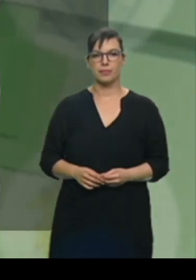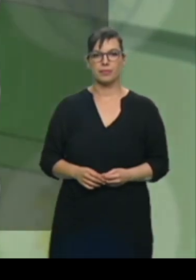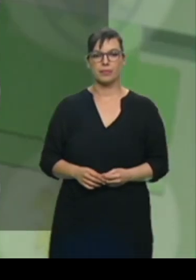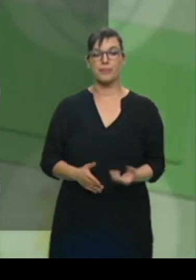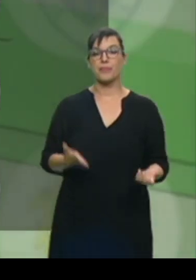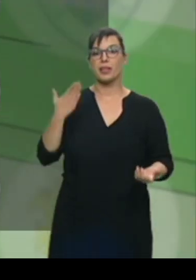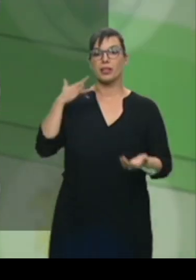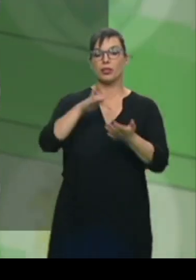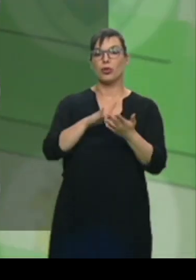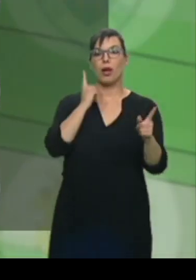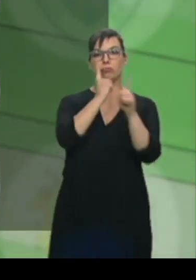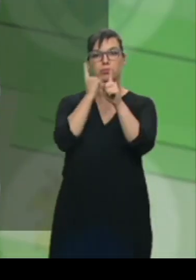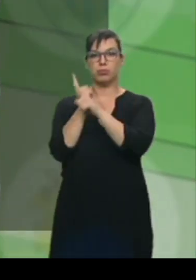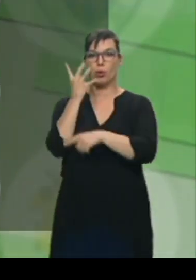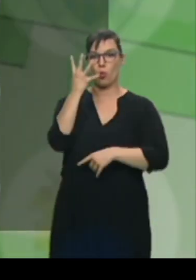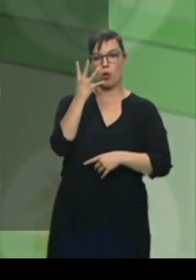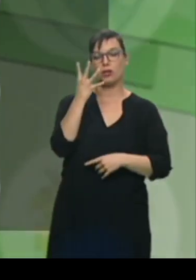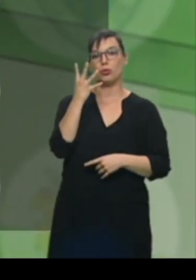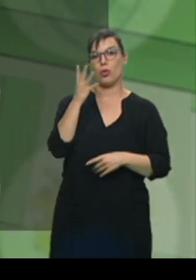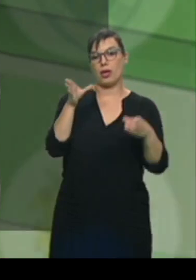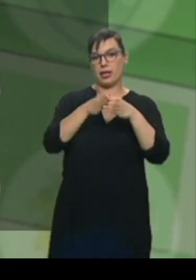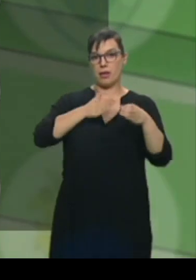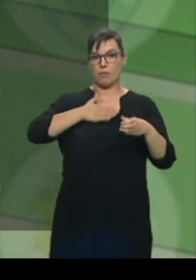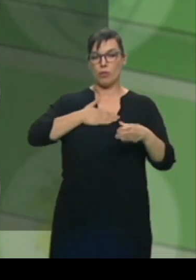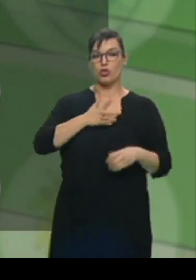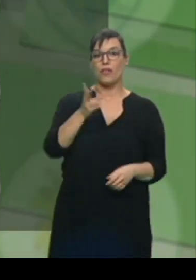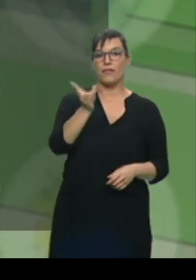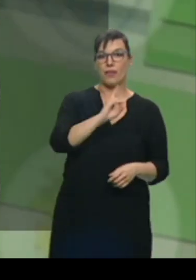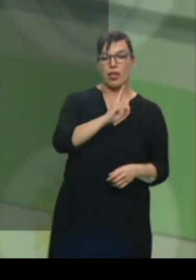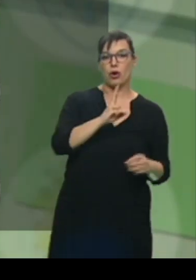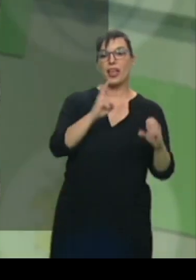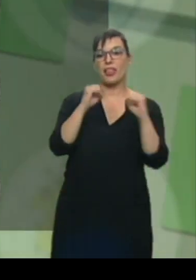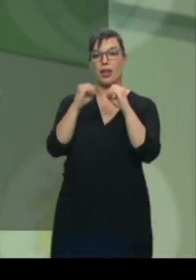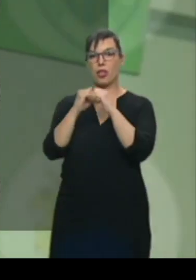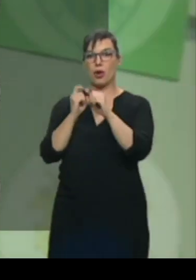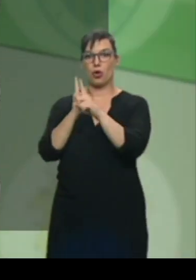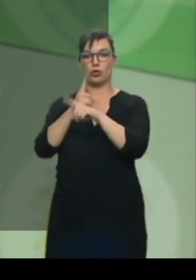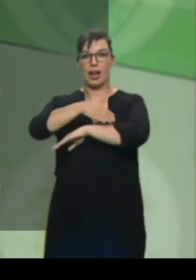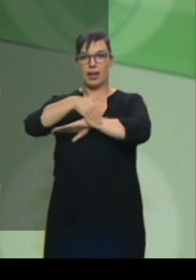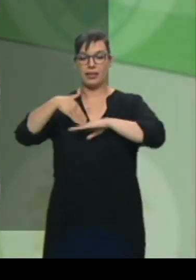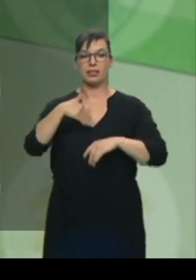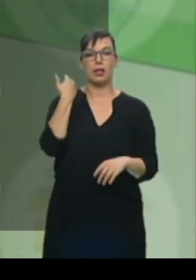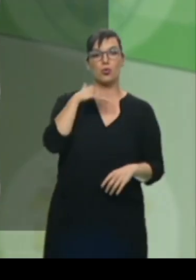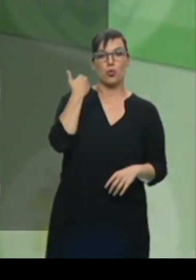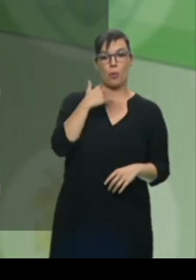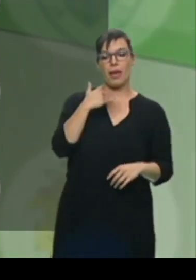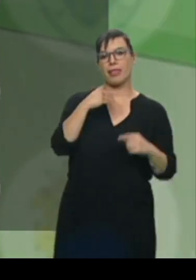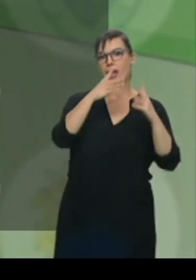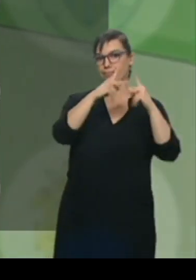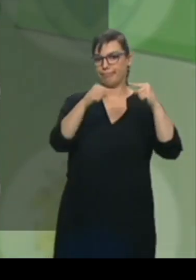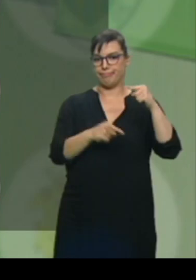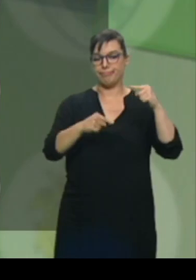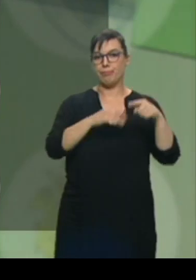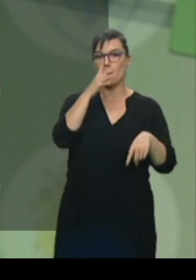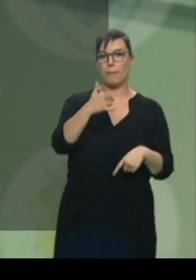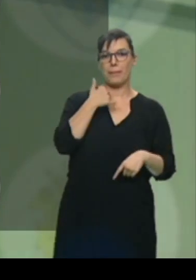Ayer tuvimos cuatro duelos con representación en la comunidad. El Real Valladolid empató a cero contra el Levante. El Numancia se mete en descenso después de